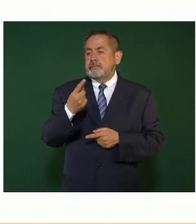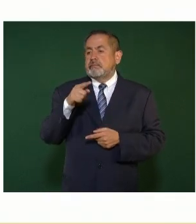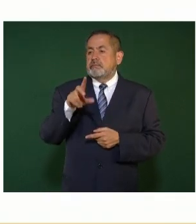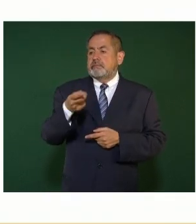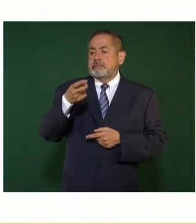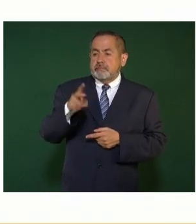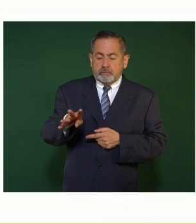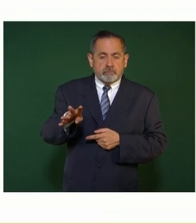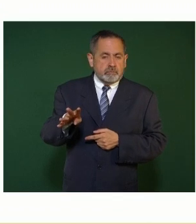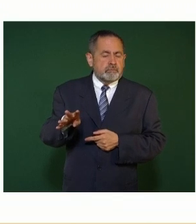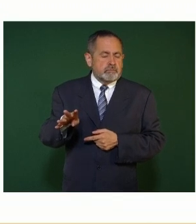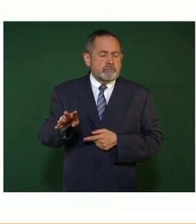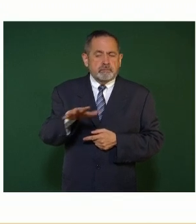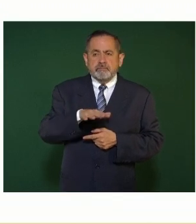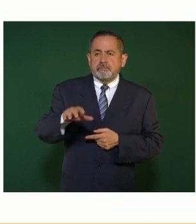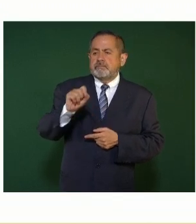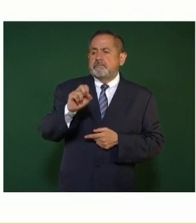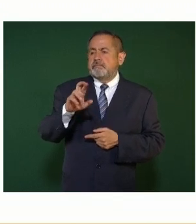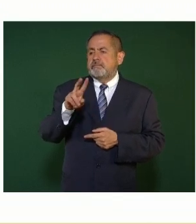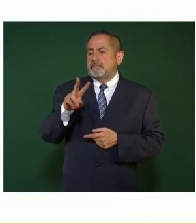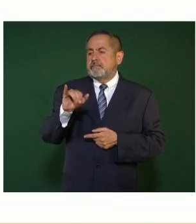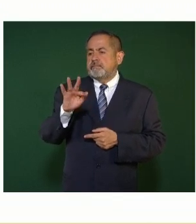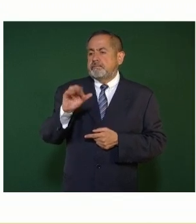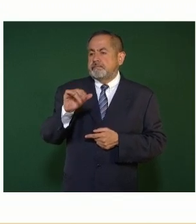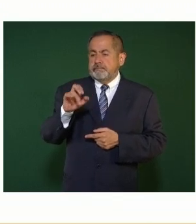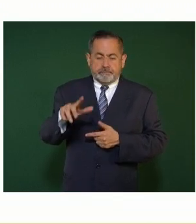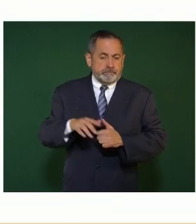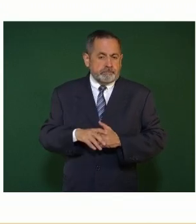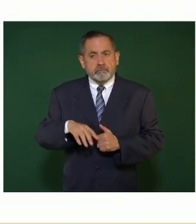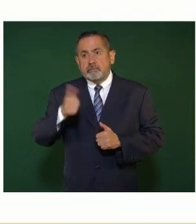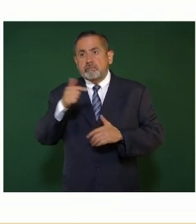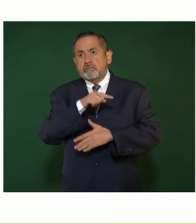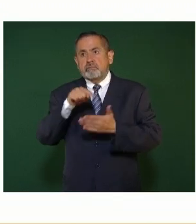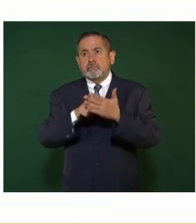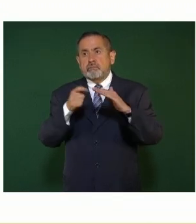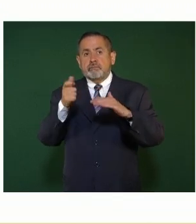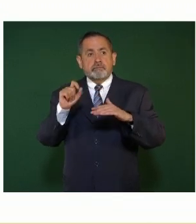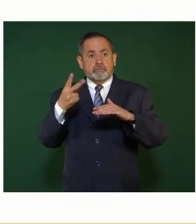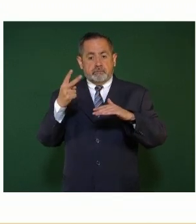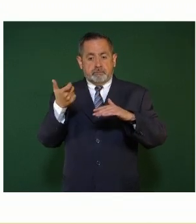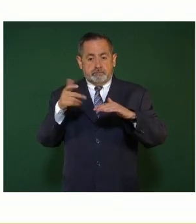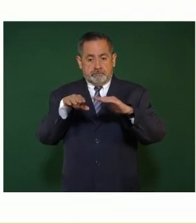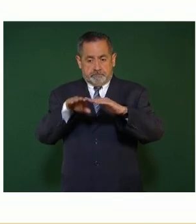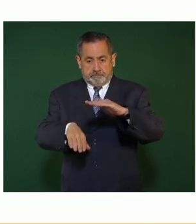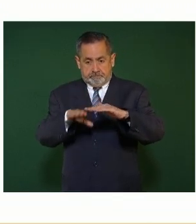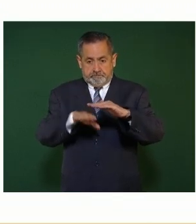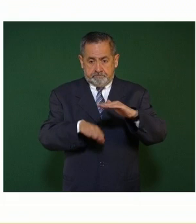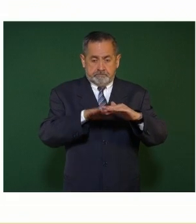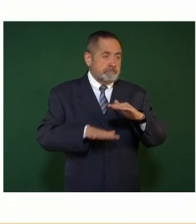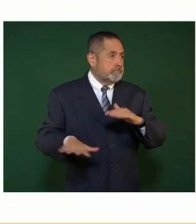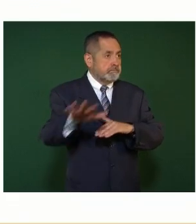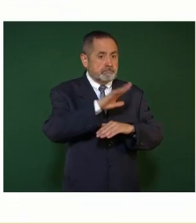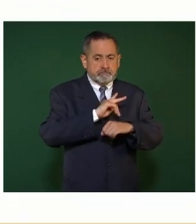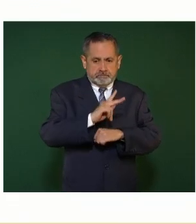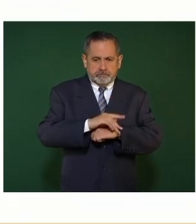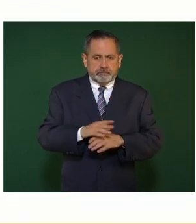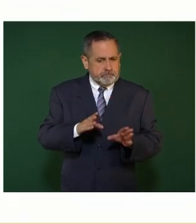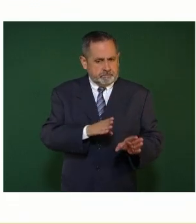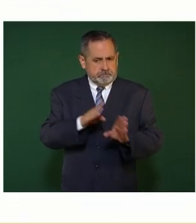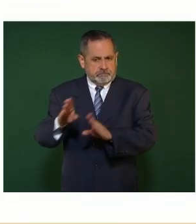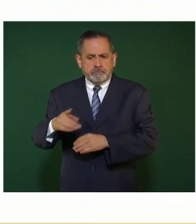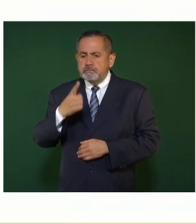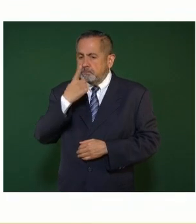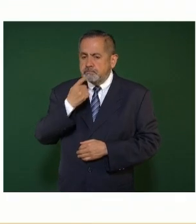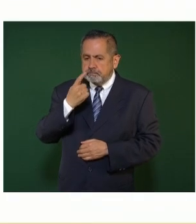Servifácil, por ejemplo, y a precios similares por debajo de los 22 pesos en todo el país. Pasando a la premium,